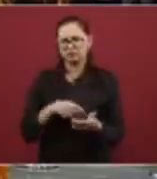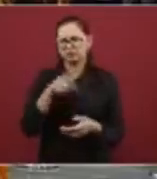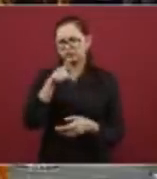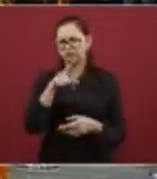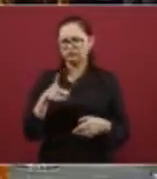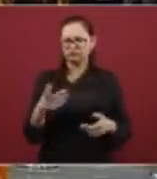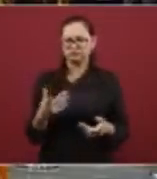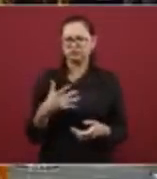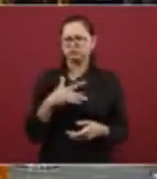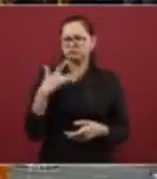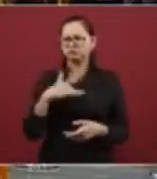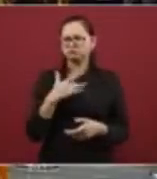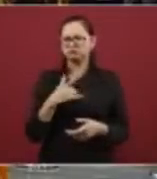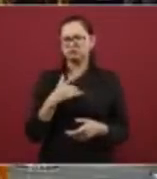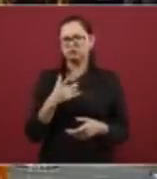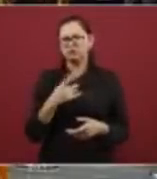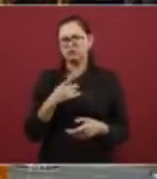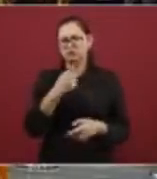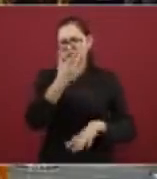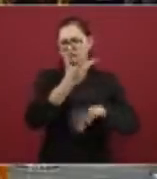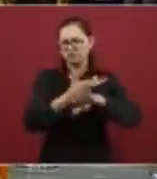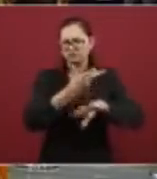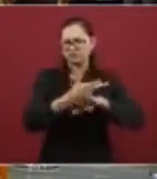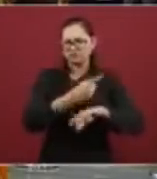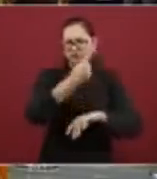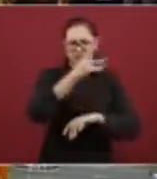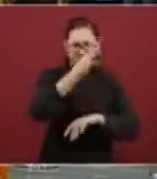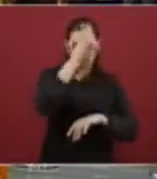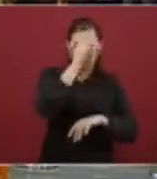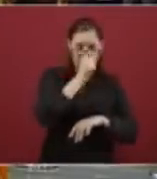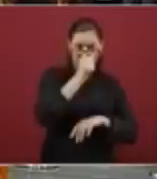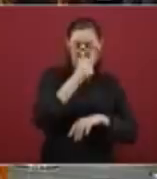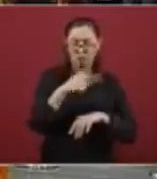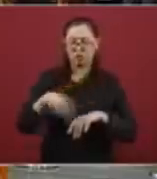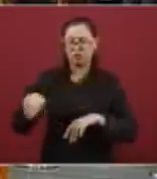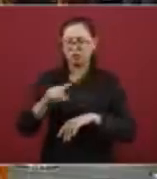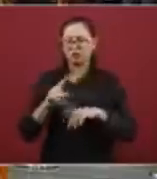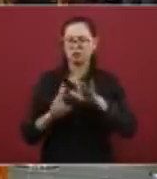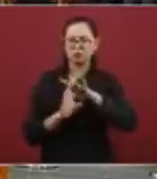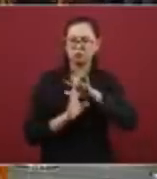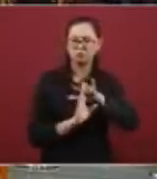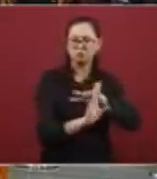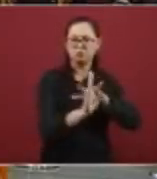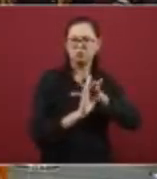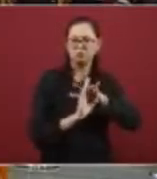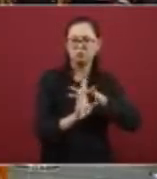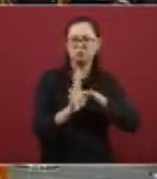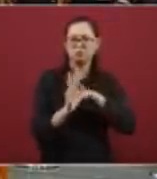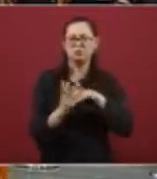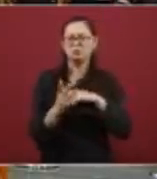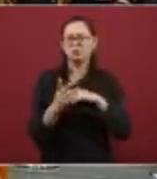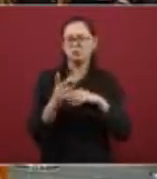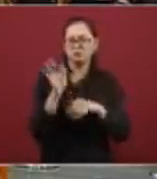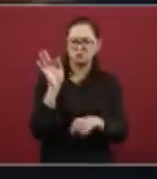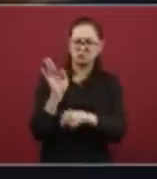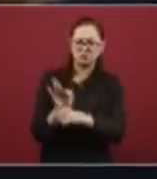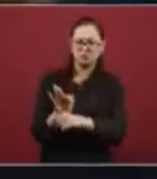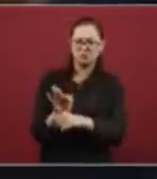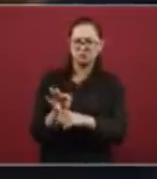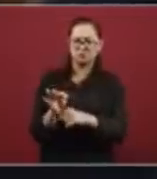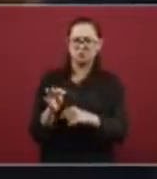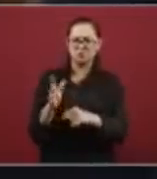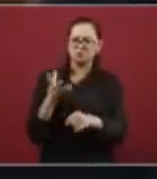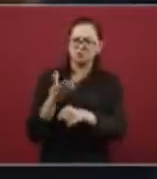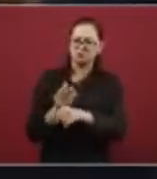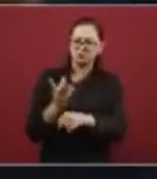tener un acuerdo para mejorar el cruce de los migrantes, mejorar las condiciones de todos los que van